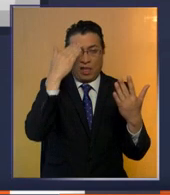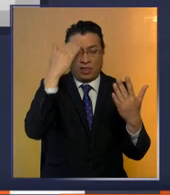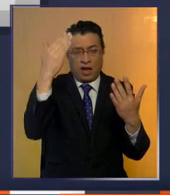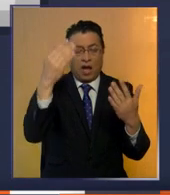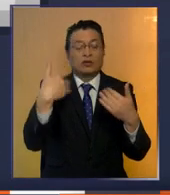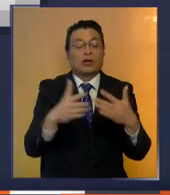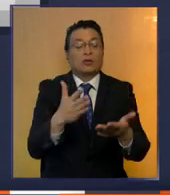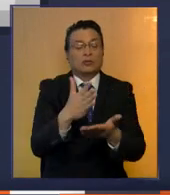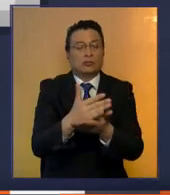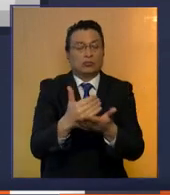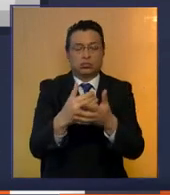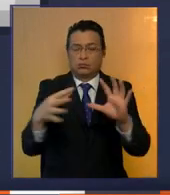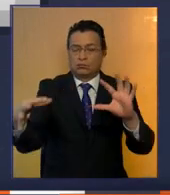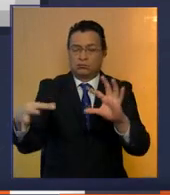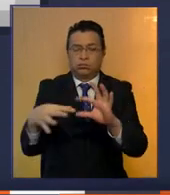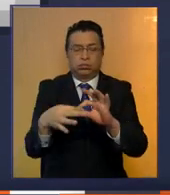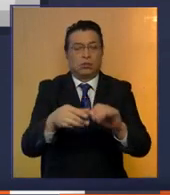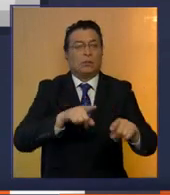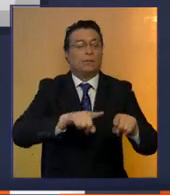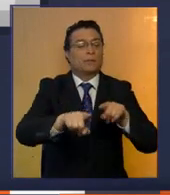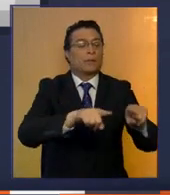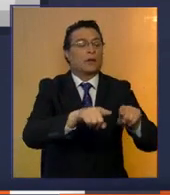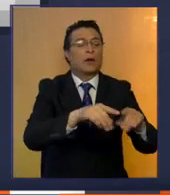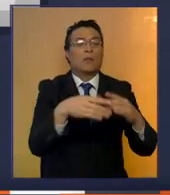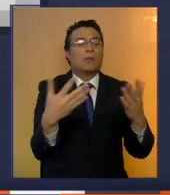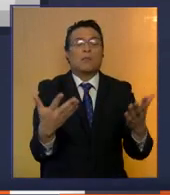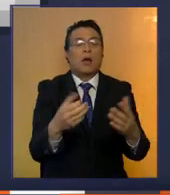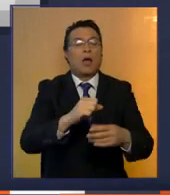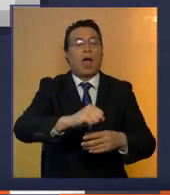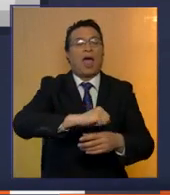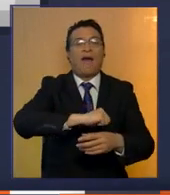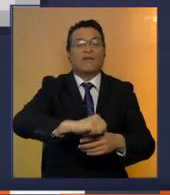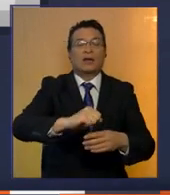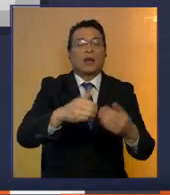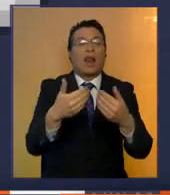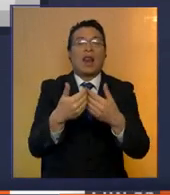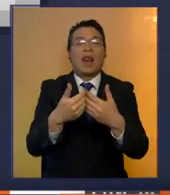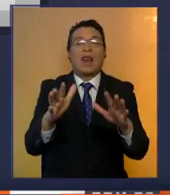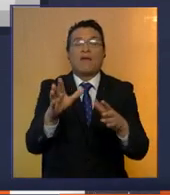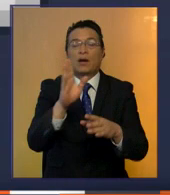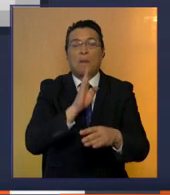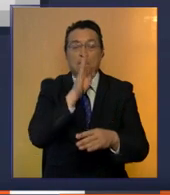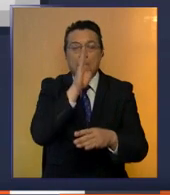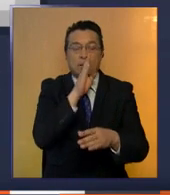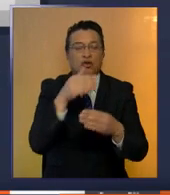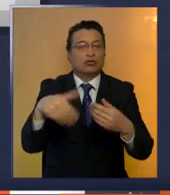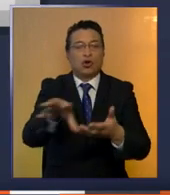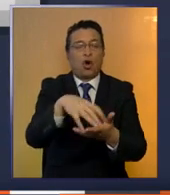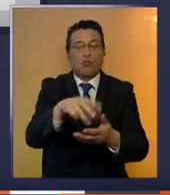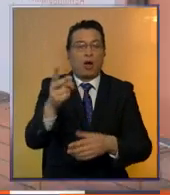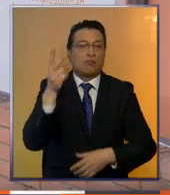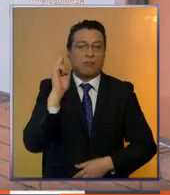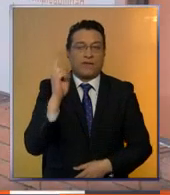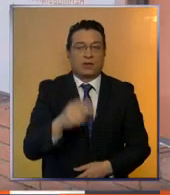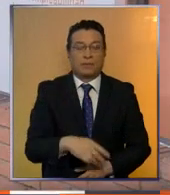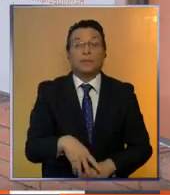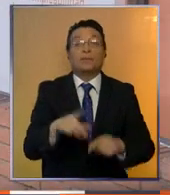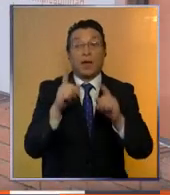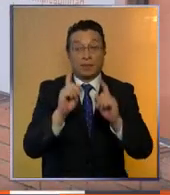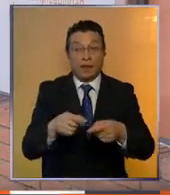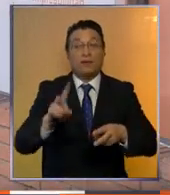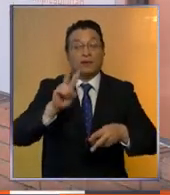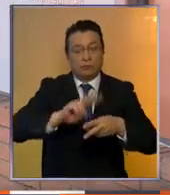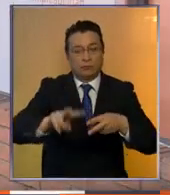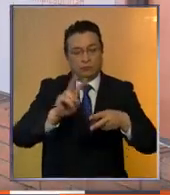planificación conjunta de acciones que desarrollarán para evitar la libre circulación de perros en la comuna debe llevar a cabo una